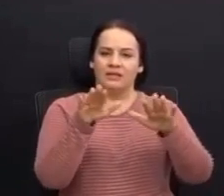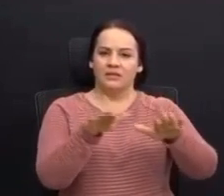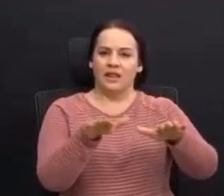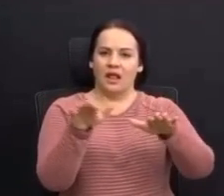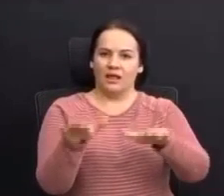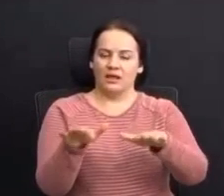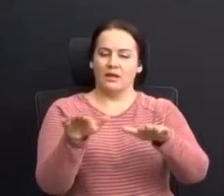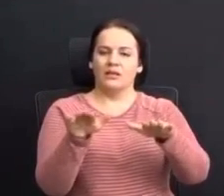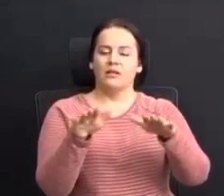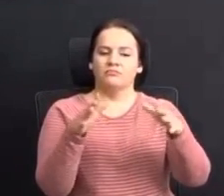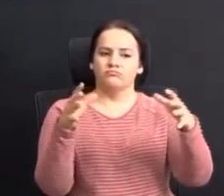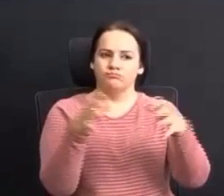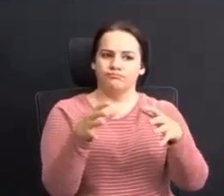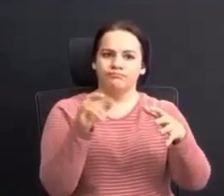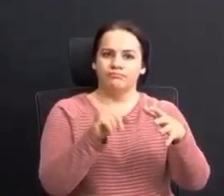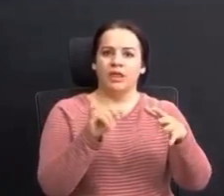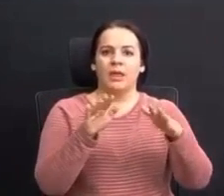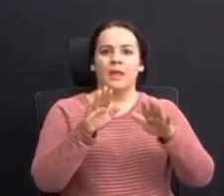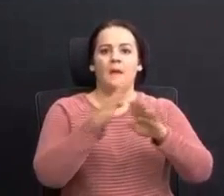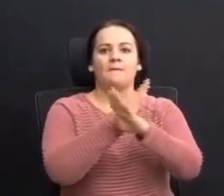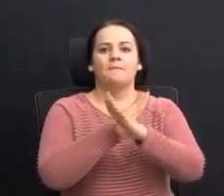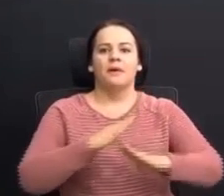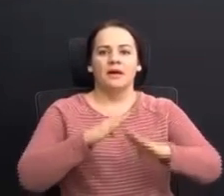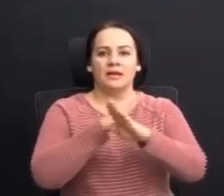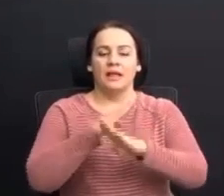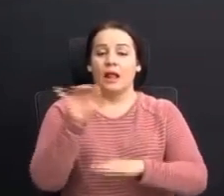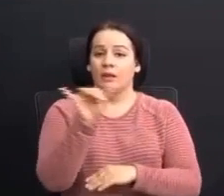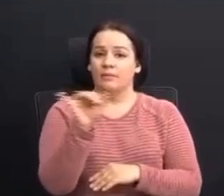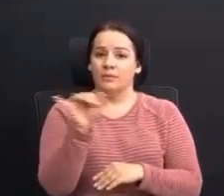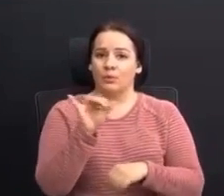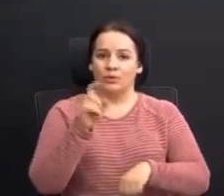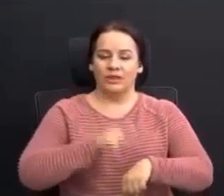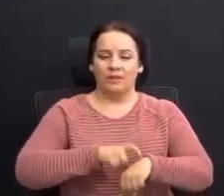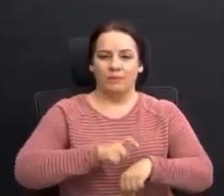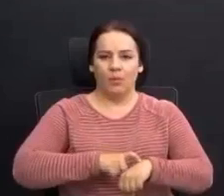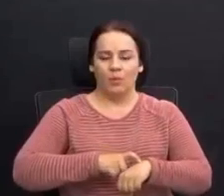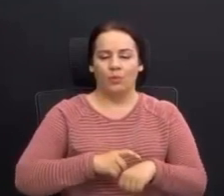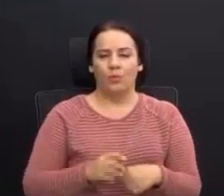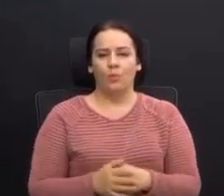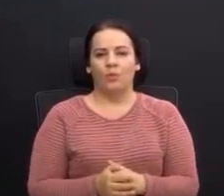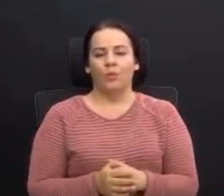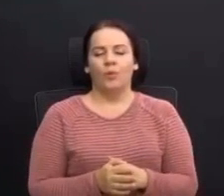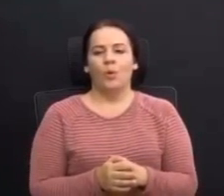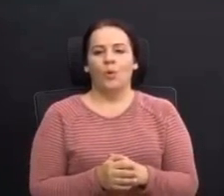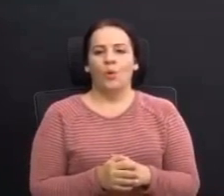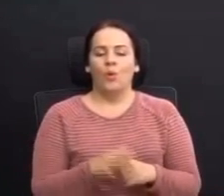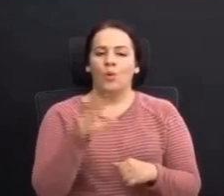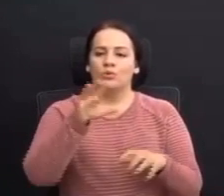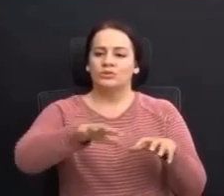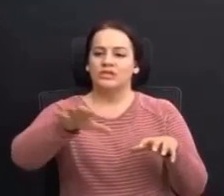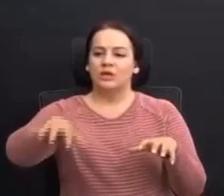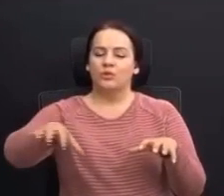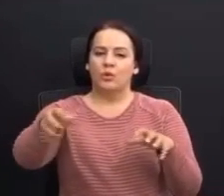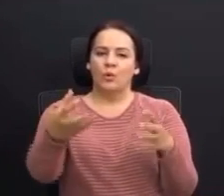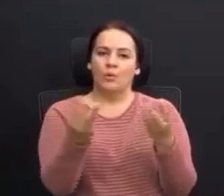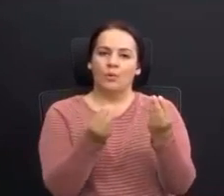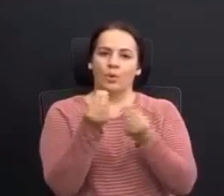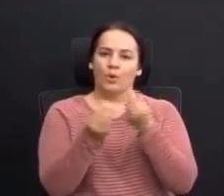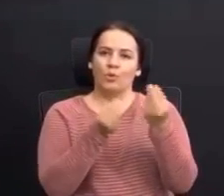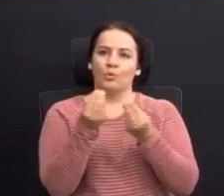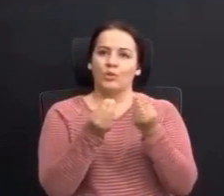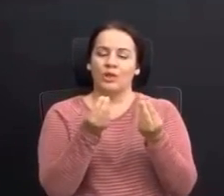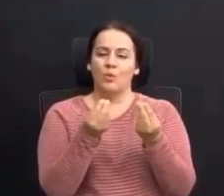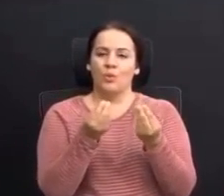quedita, su base pacificada y al mismo tiempo un sector productor,